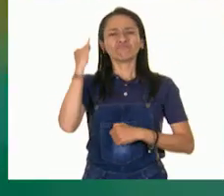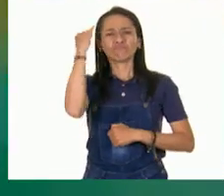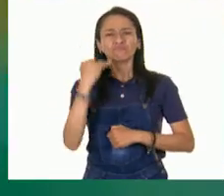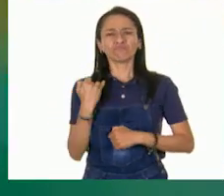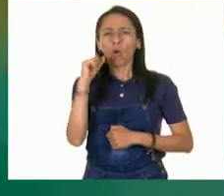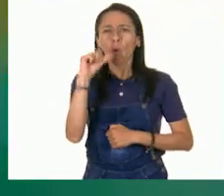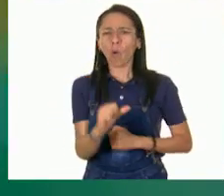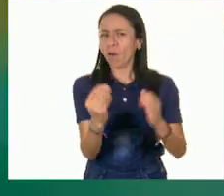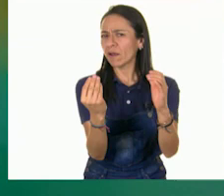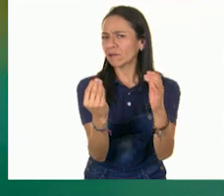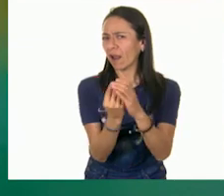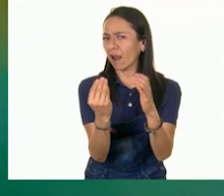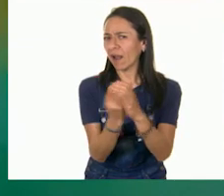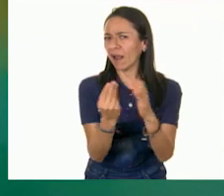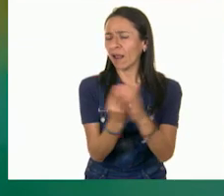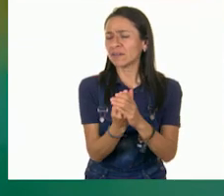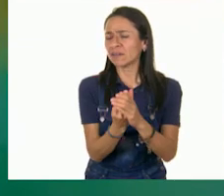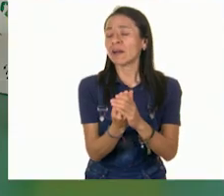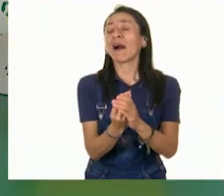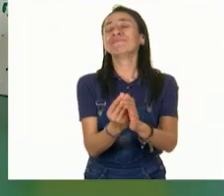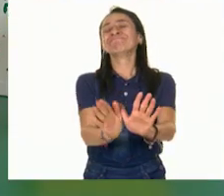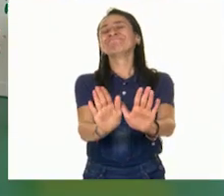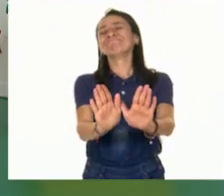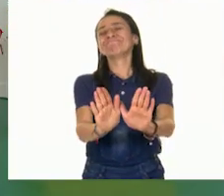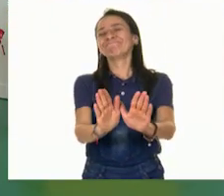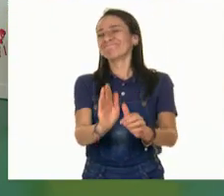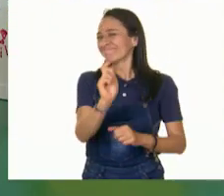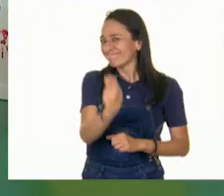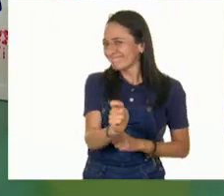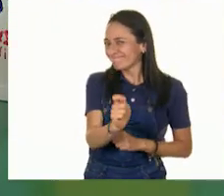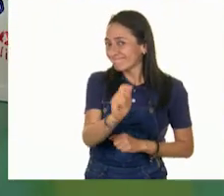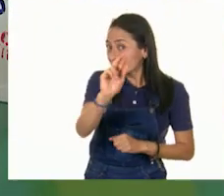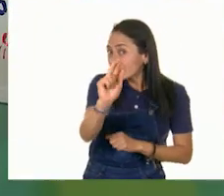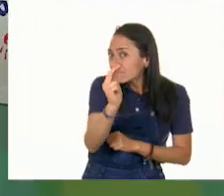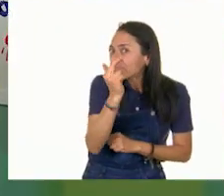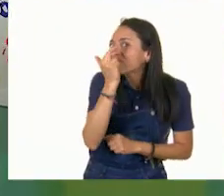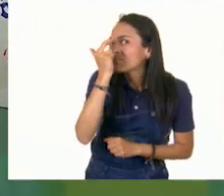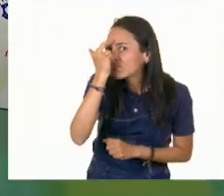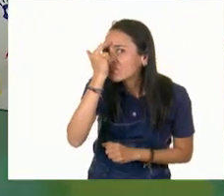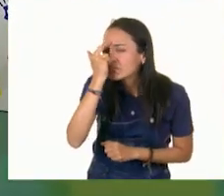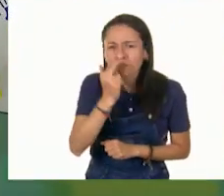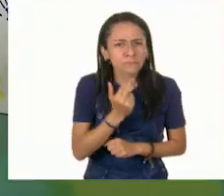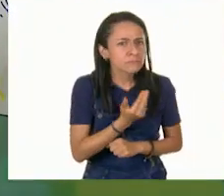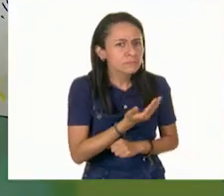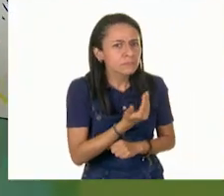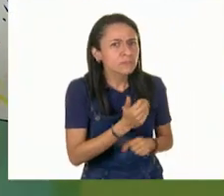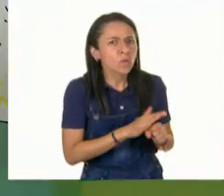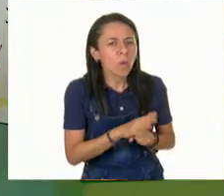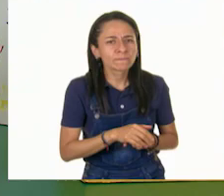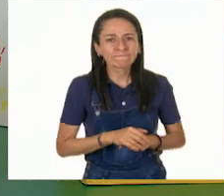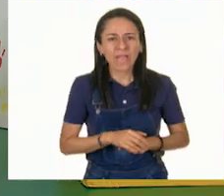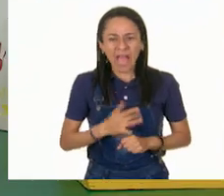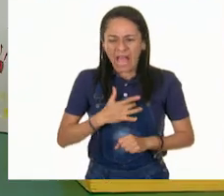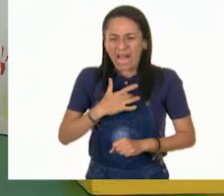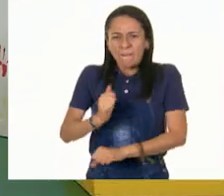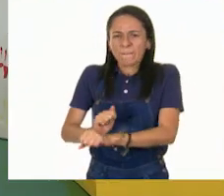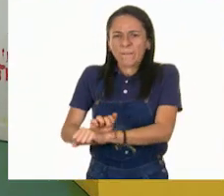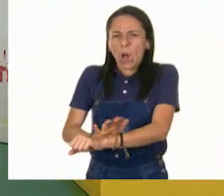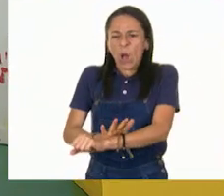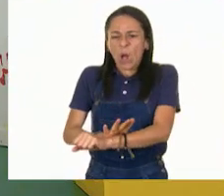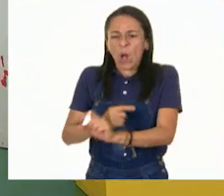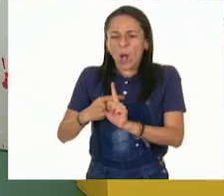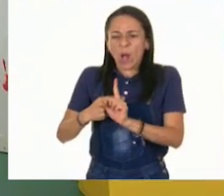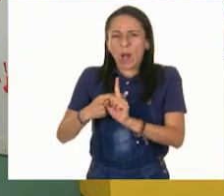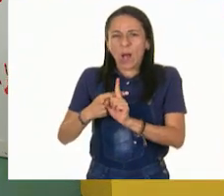de hoy, para recordar... ¿Sí? El emocionómetro. Digo, el